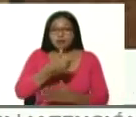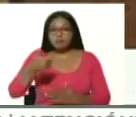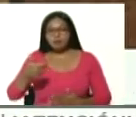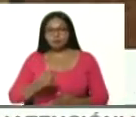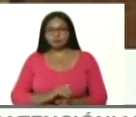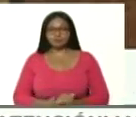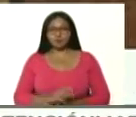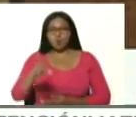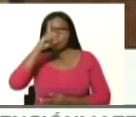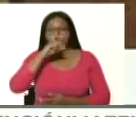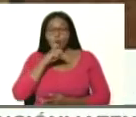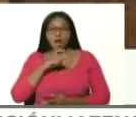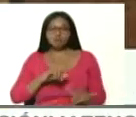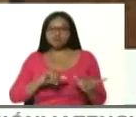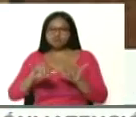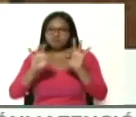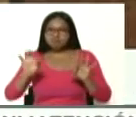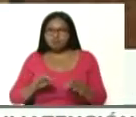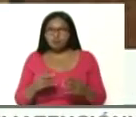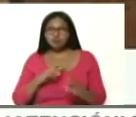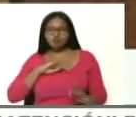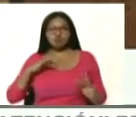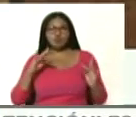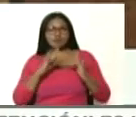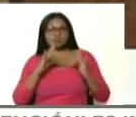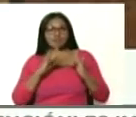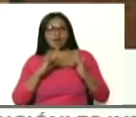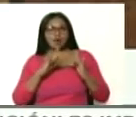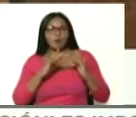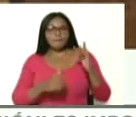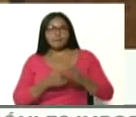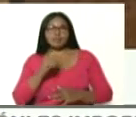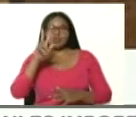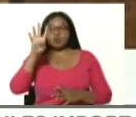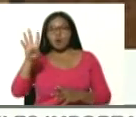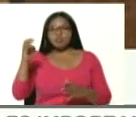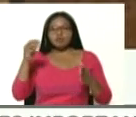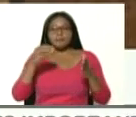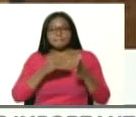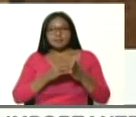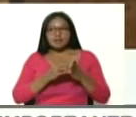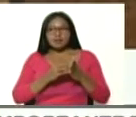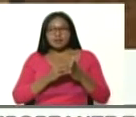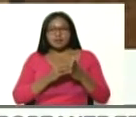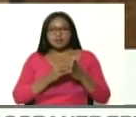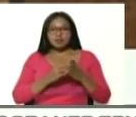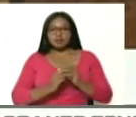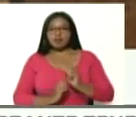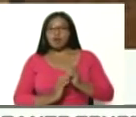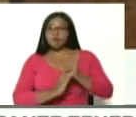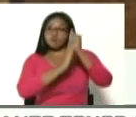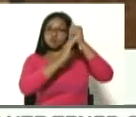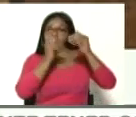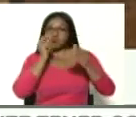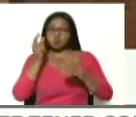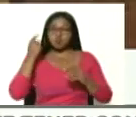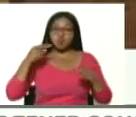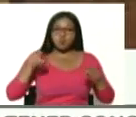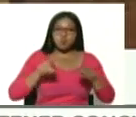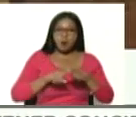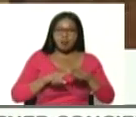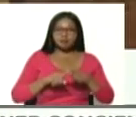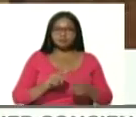Un año. Estamos conectados aquí con más de 4.000 líderes y lideresas